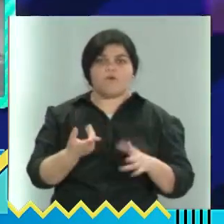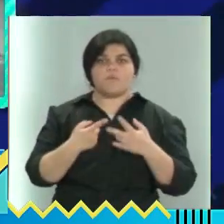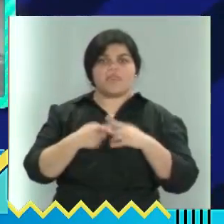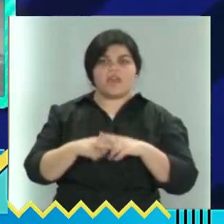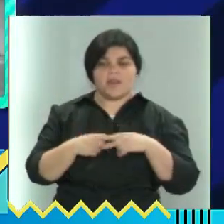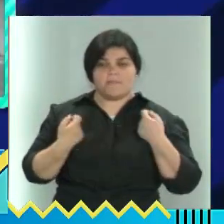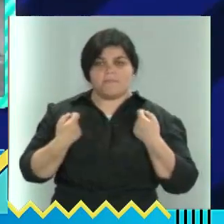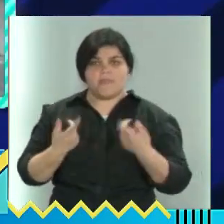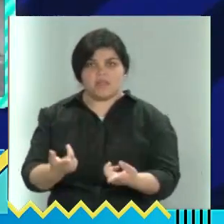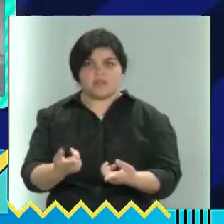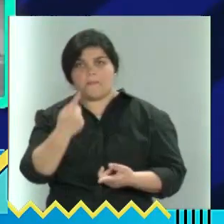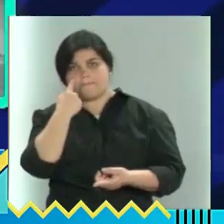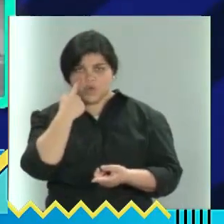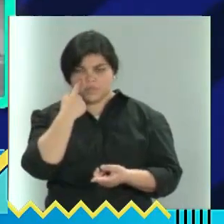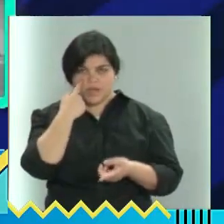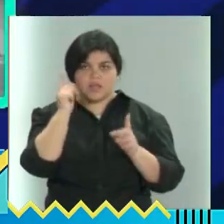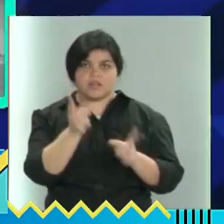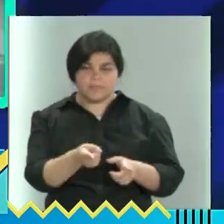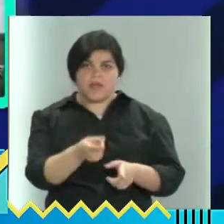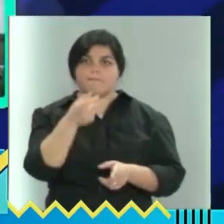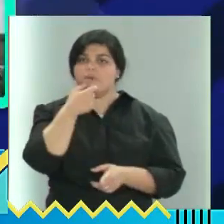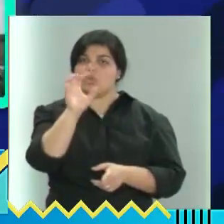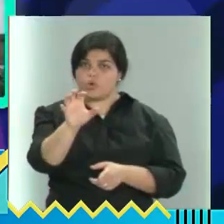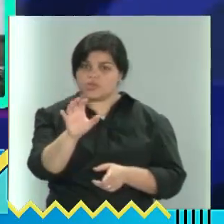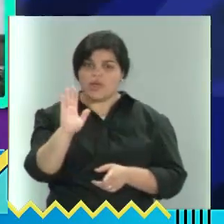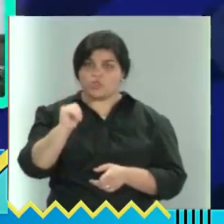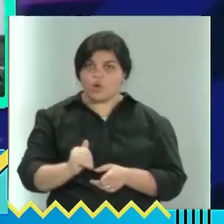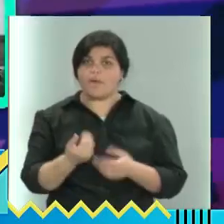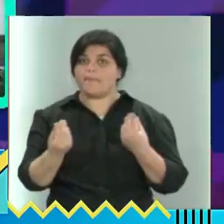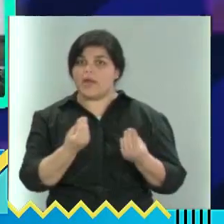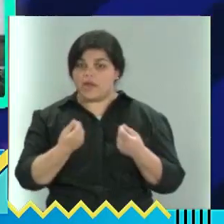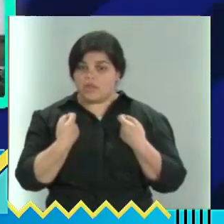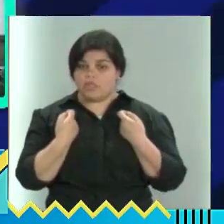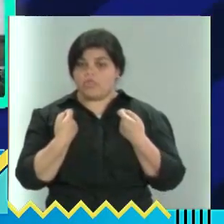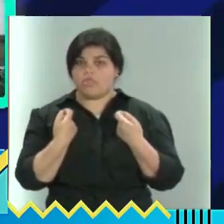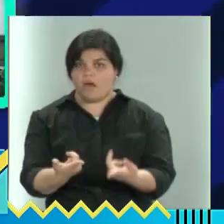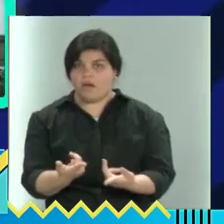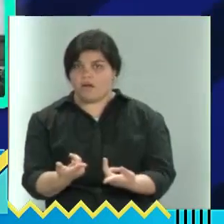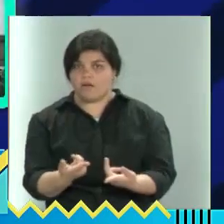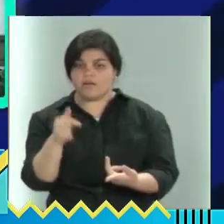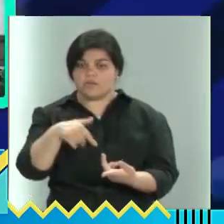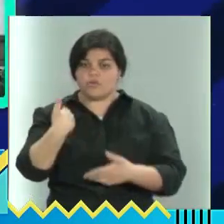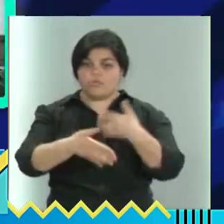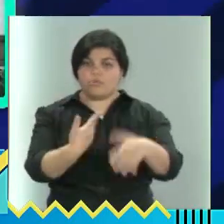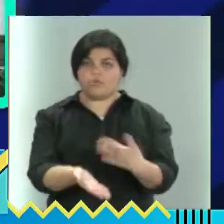las entidades, ya sean municipales o provinciales, para que se genere esto, de